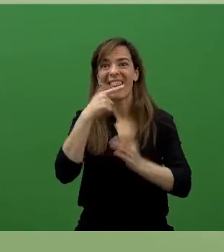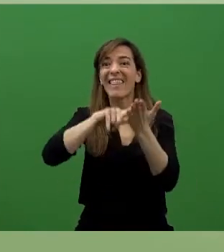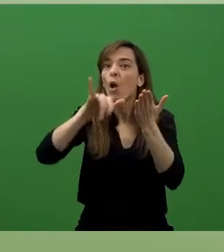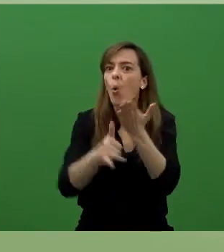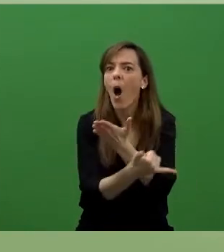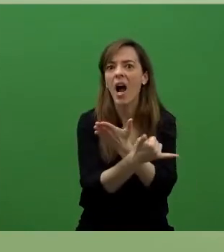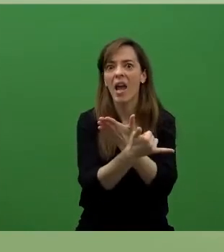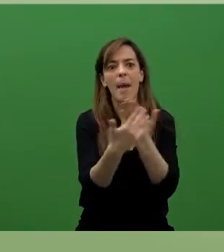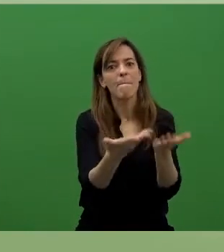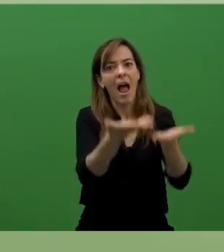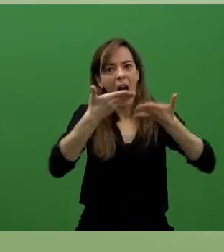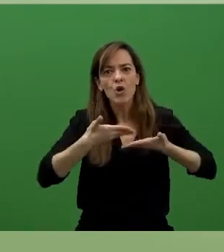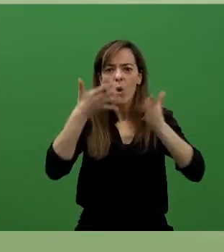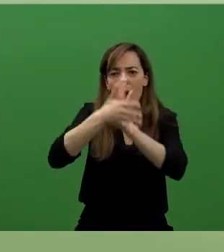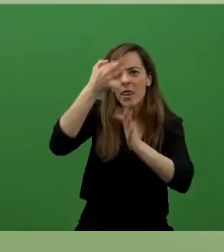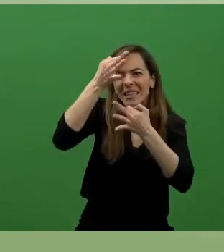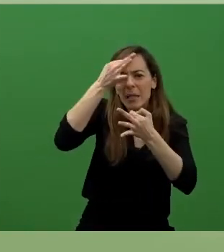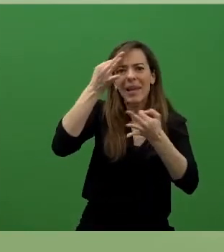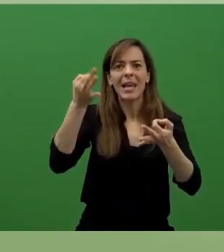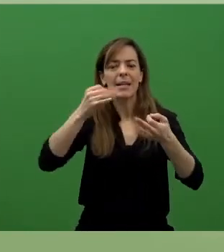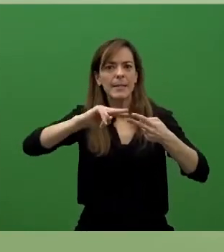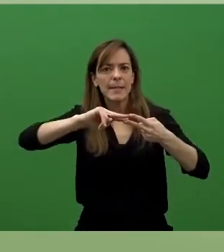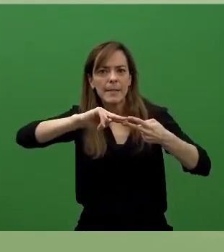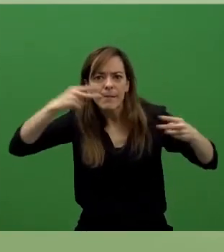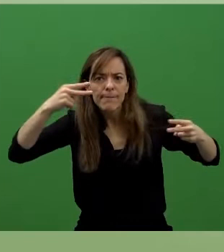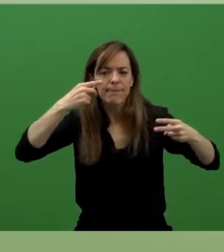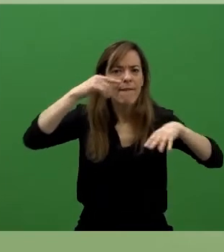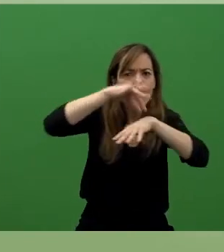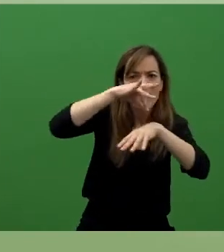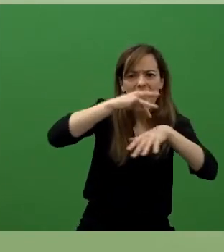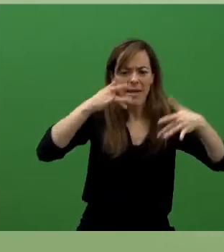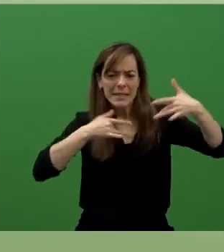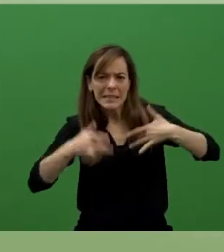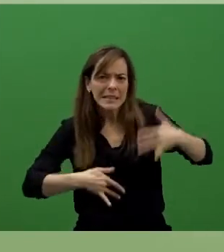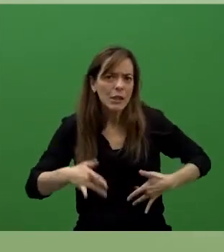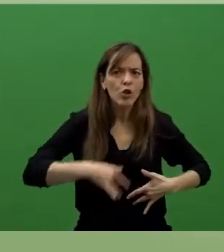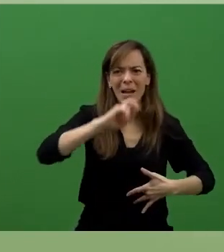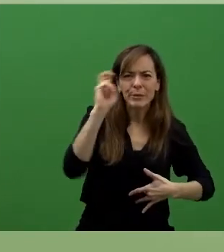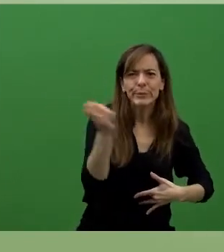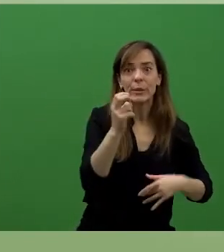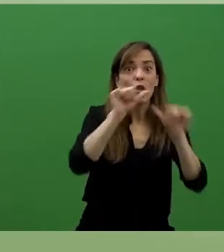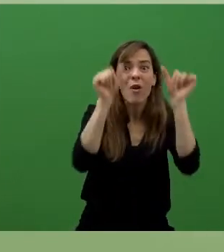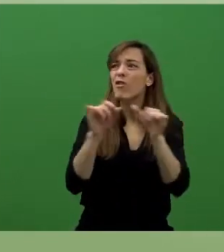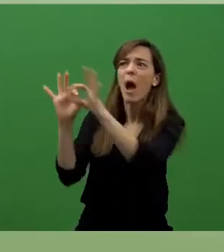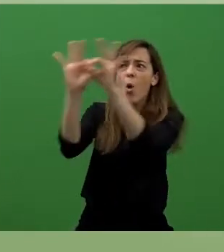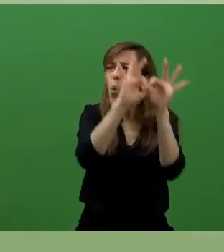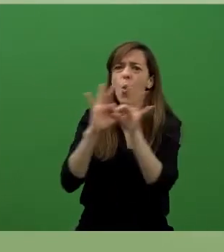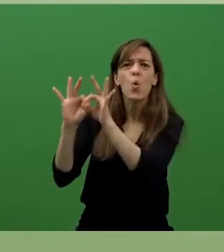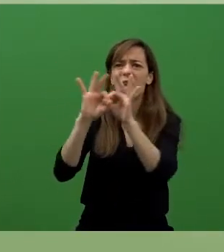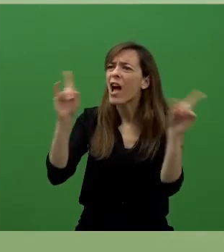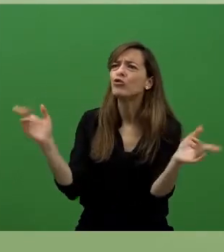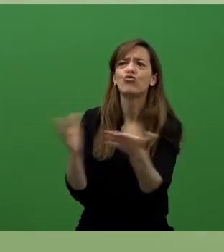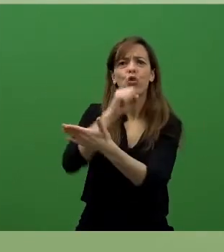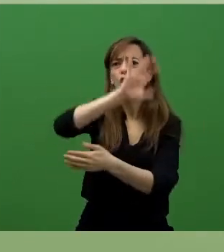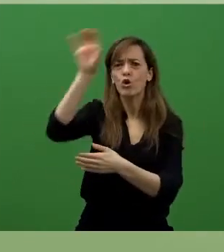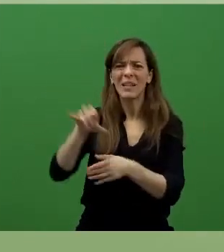que nos ayudan a describir fenotipos, síntomas, enfermedades de una manera estandarizada entre todos los países, independientemente del lenguaje